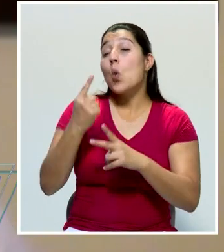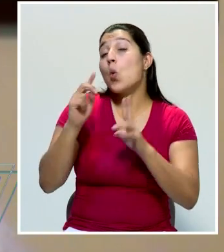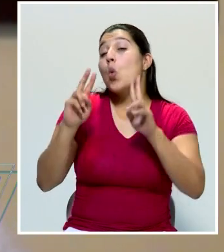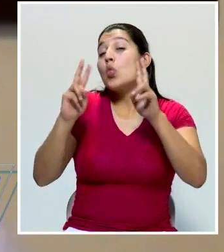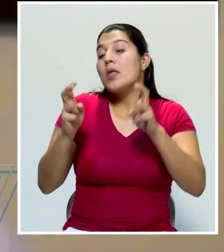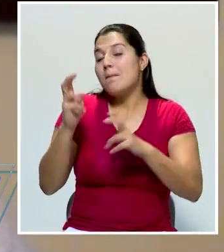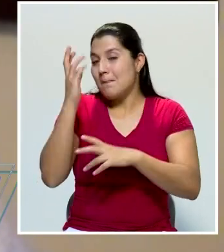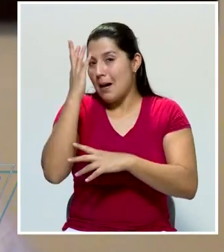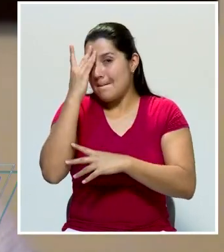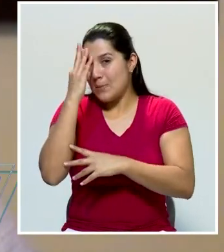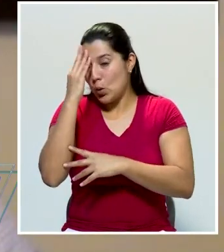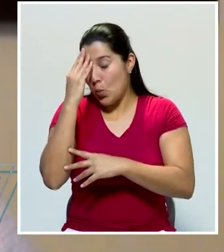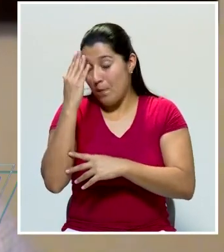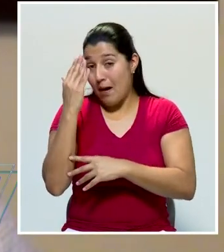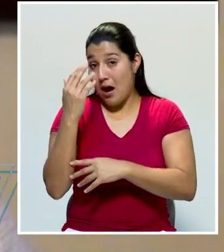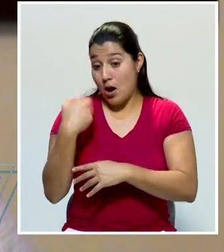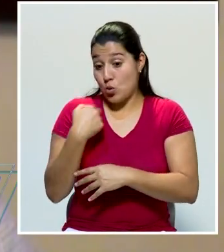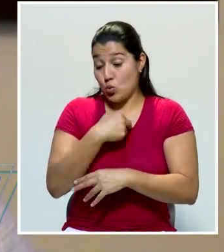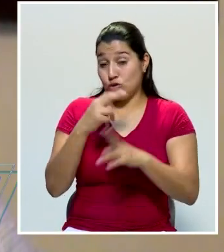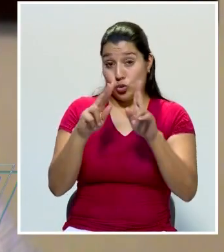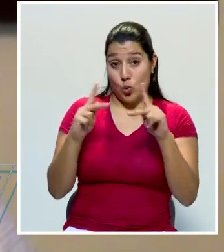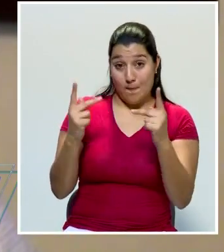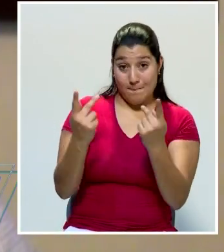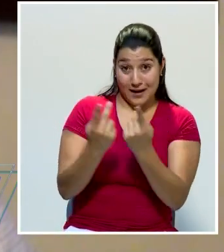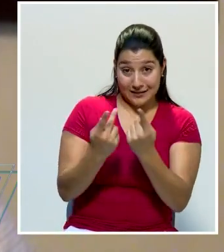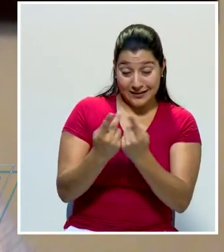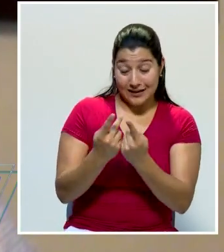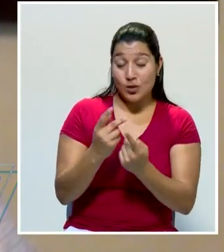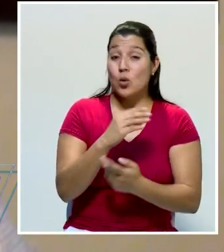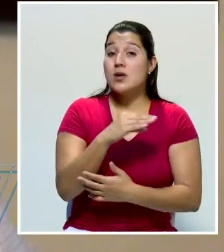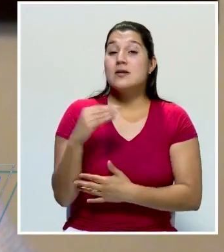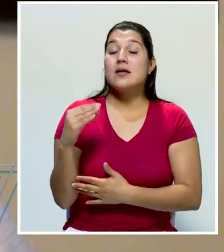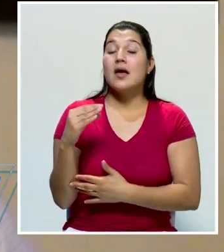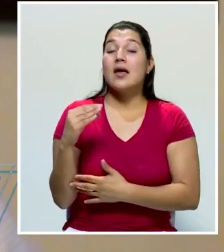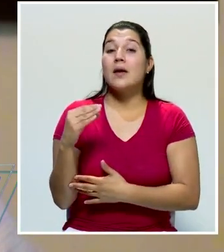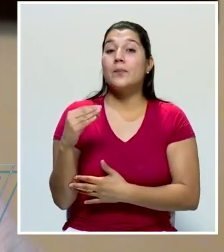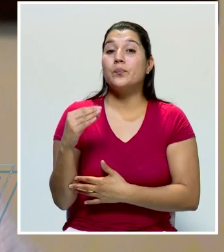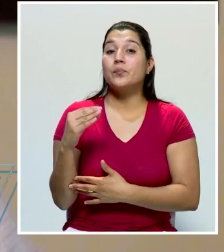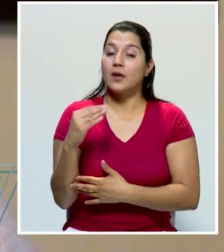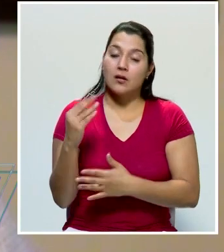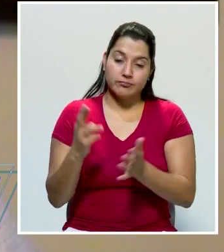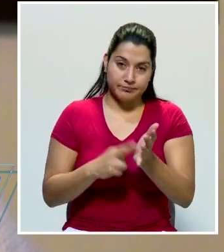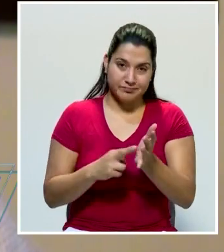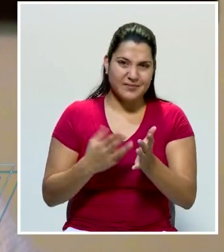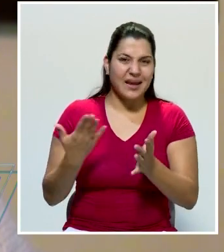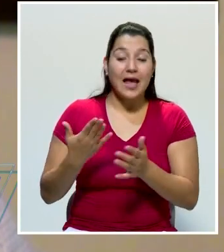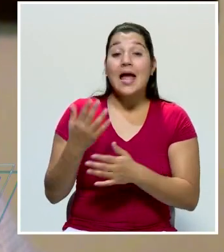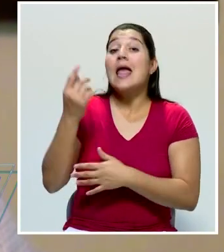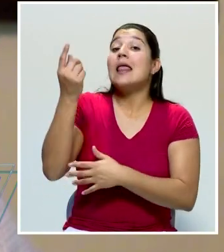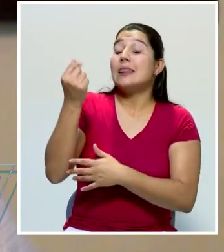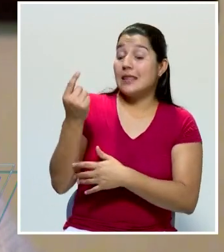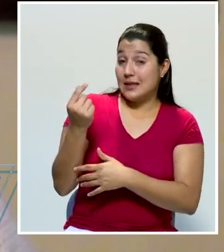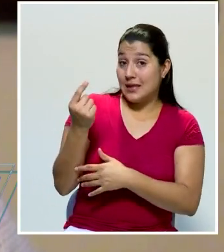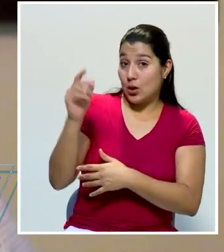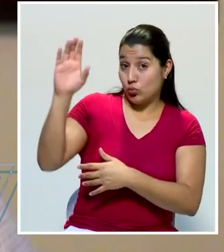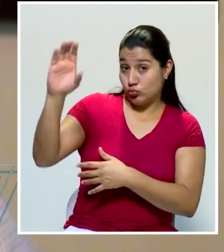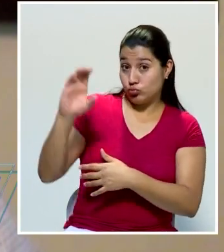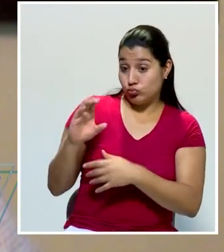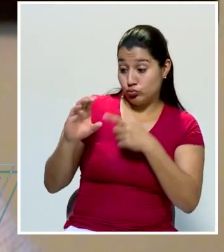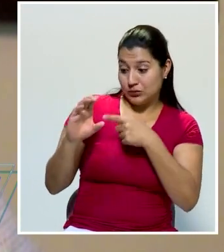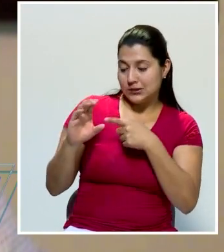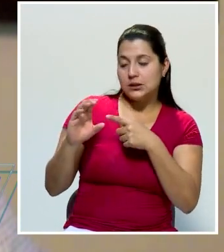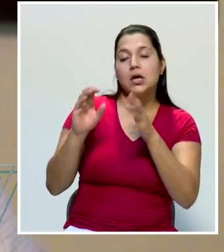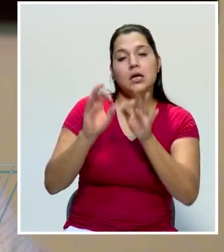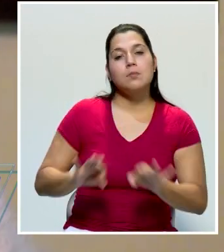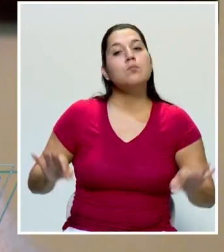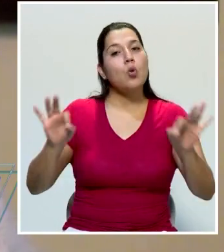que ha tenido la fracción y que ha manifestado reiteradamente es que los recursos, si bien es importante que se utilicen